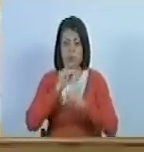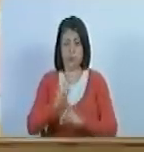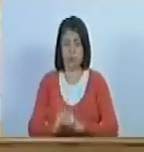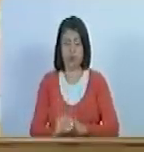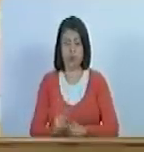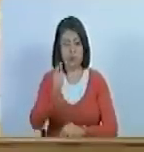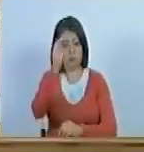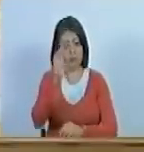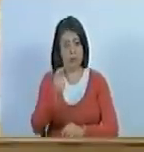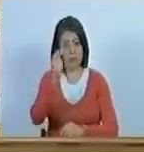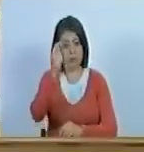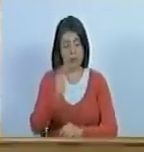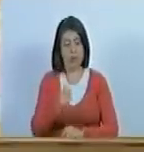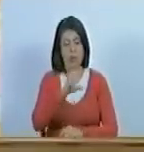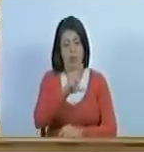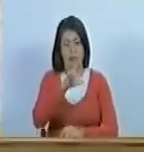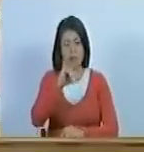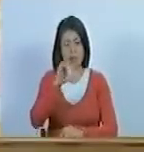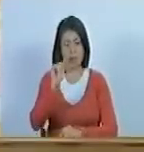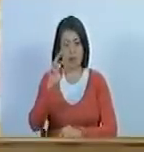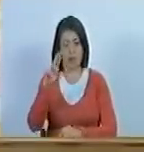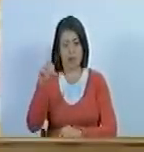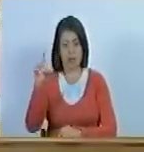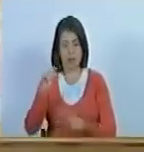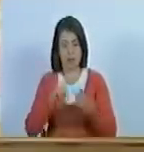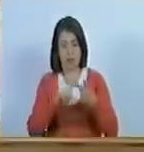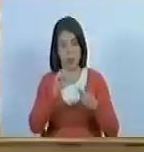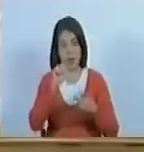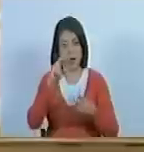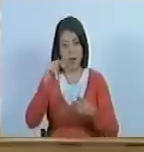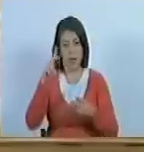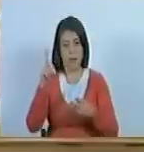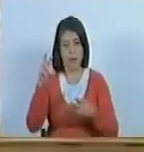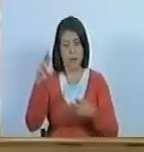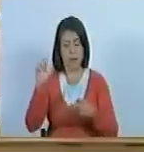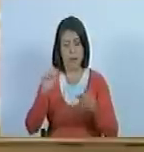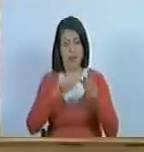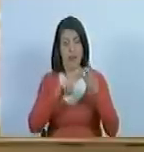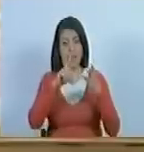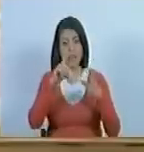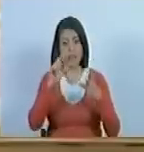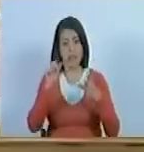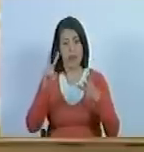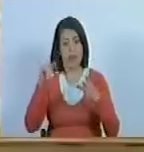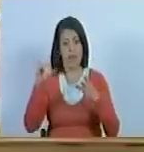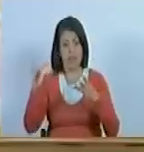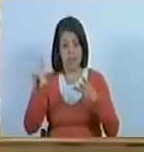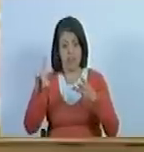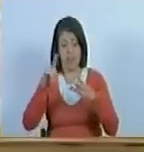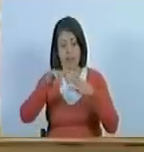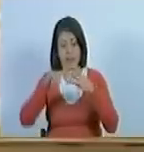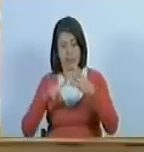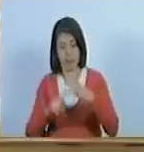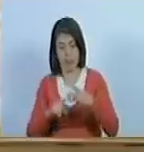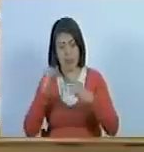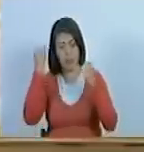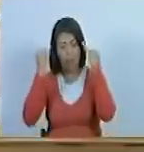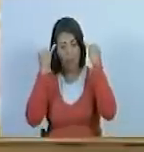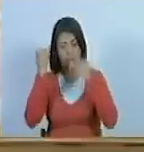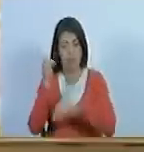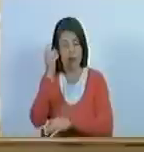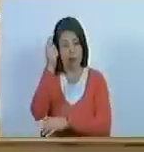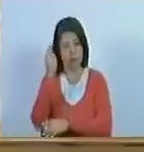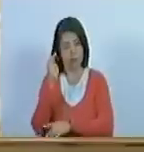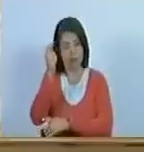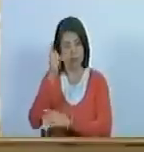por los diputados Ricardo Sánchez, Andrés Avelino Álvarez y David Jiménez, mediante la cual remiten por iniciativa